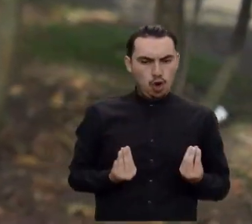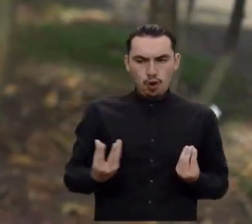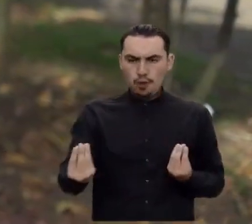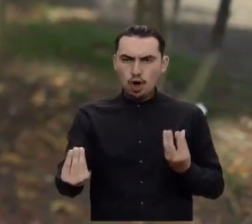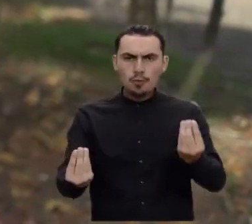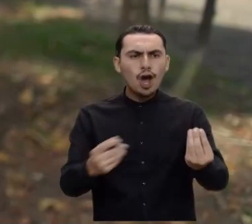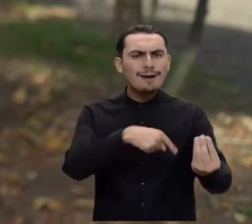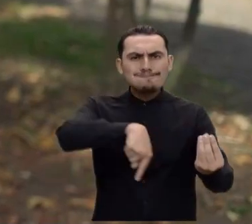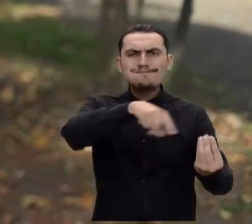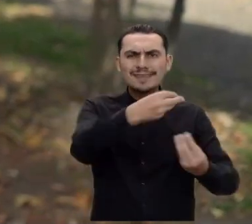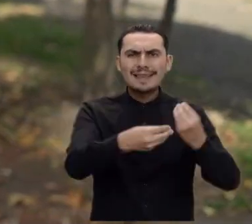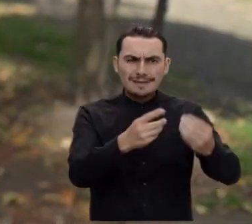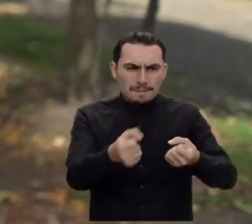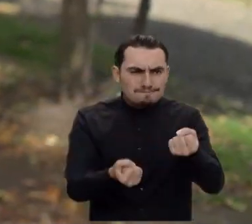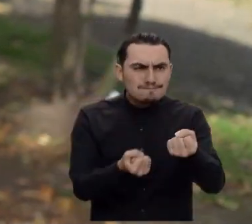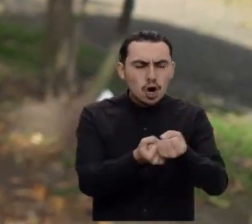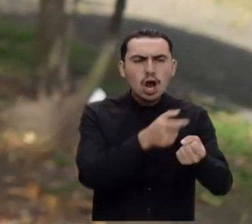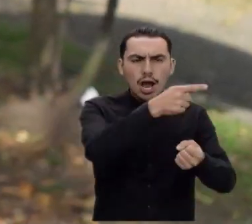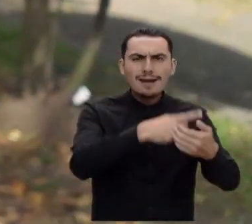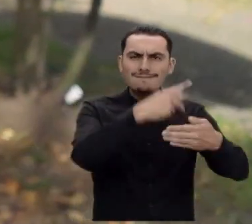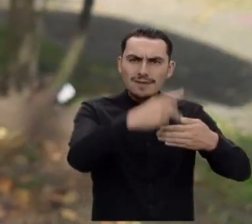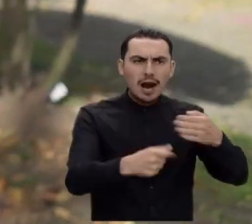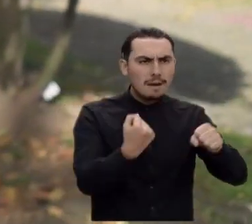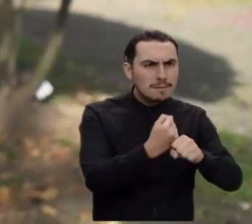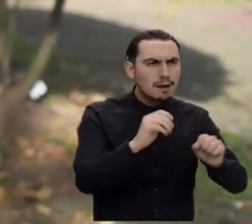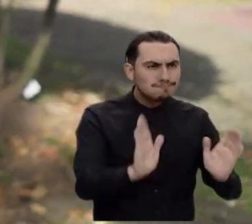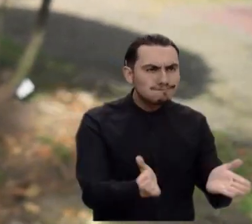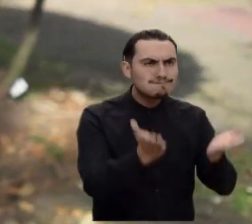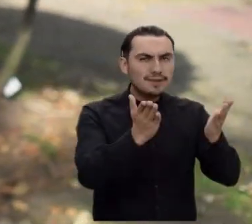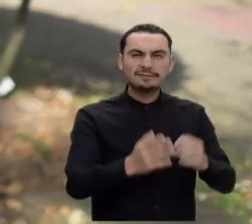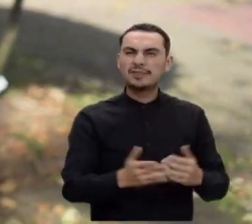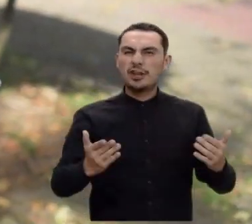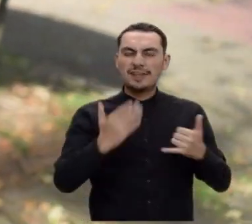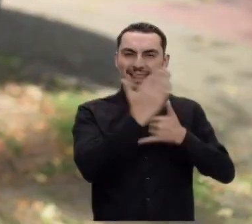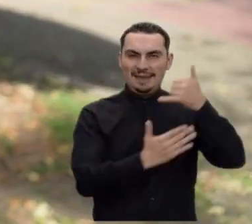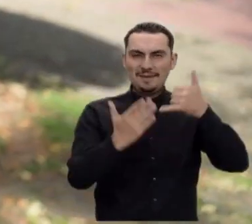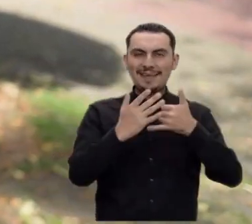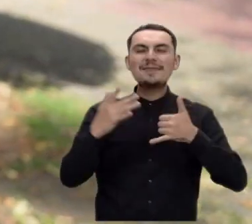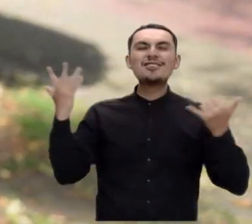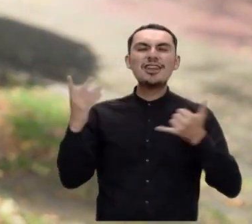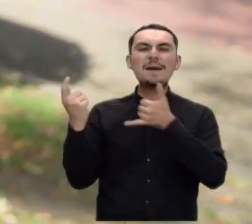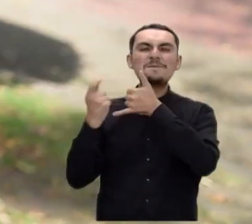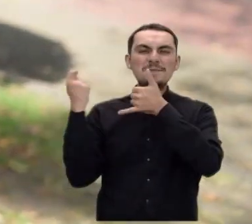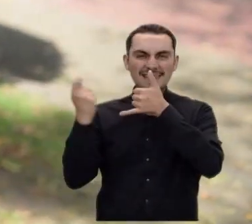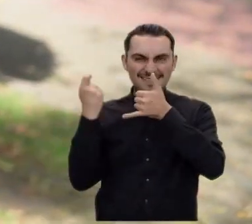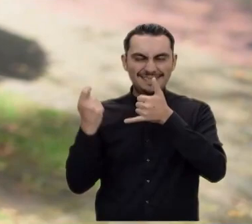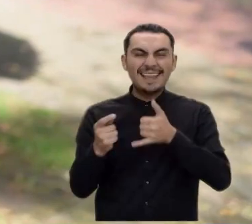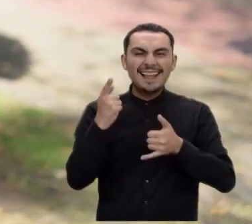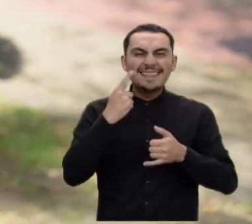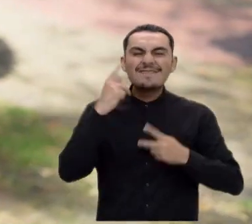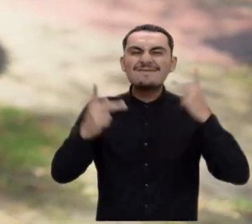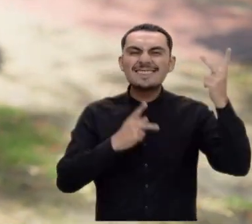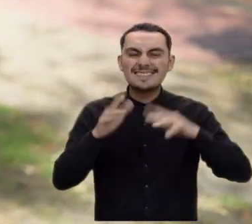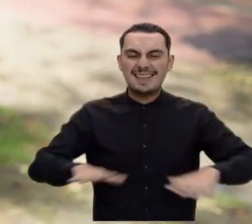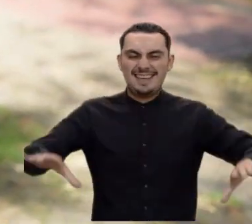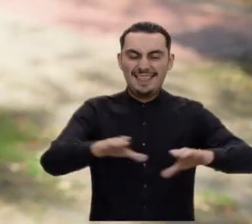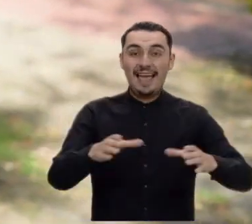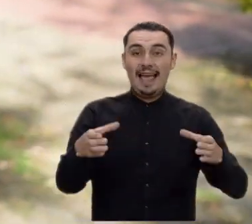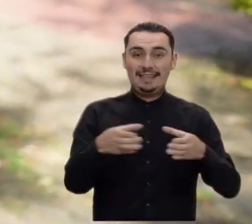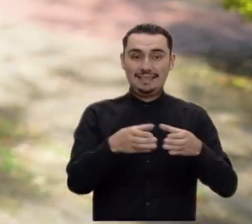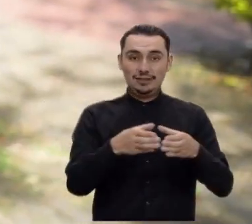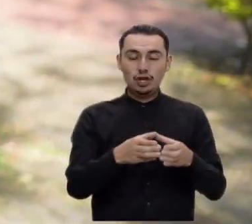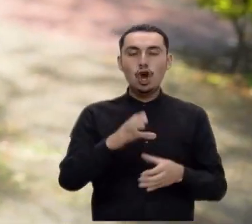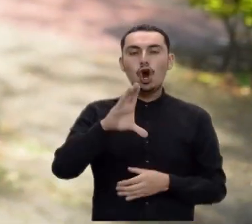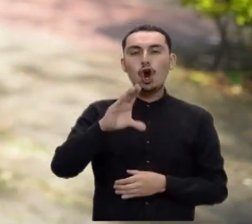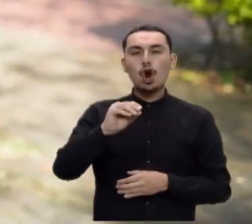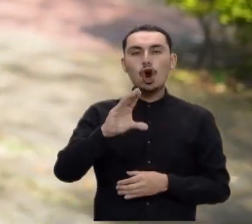a los productores para que avancen en sus proyectos. Un ejemplo de esto lo encontramos en el departamento del Meta durante una visita a la asociación y